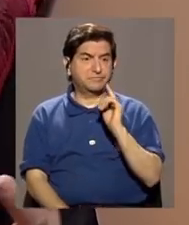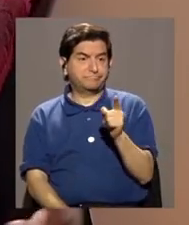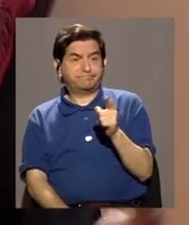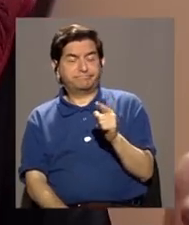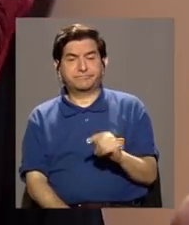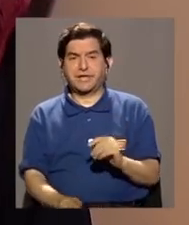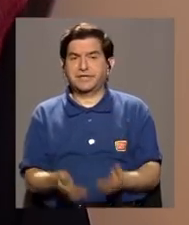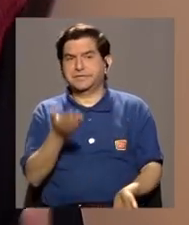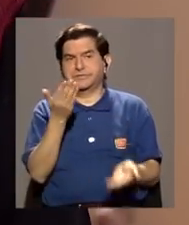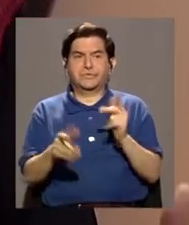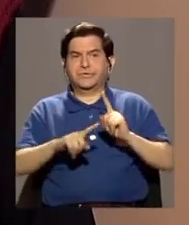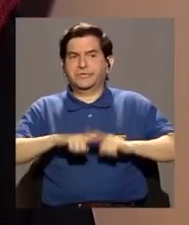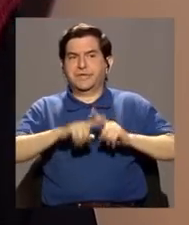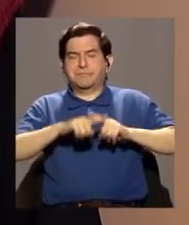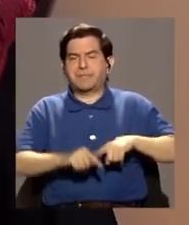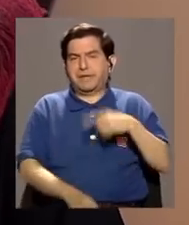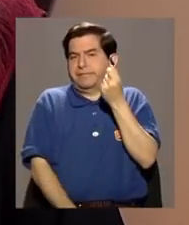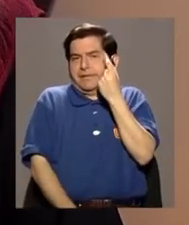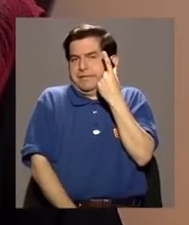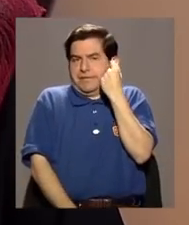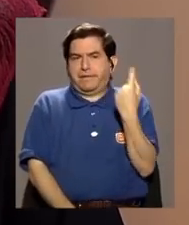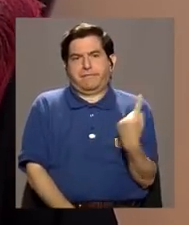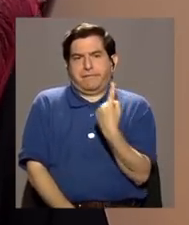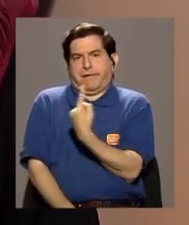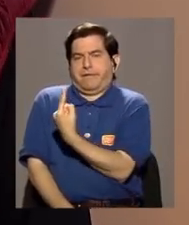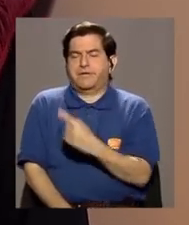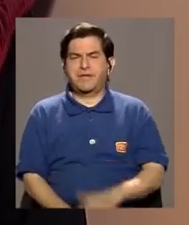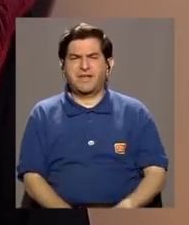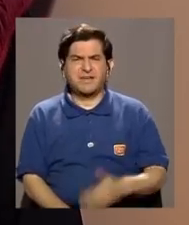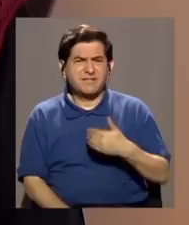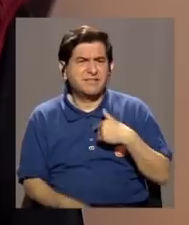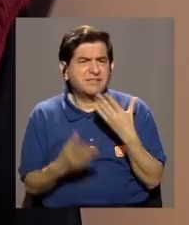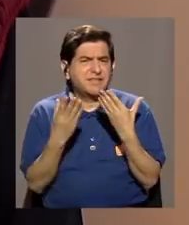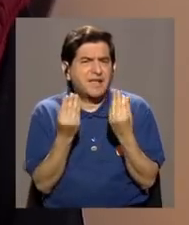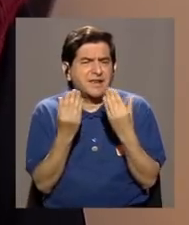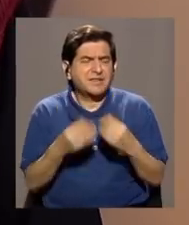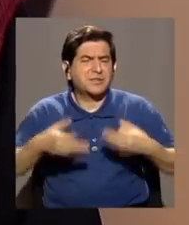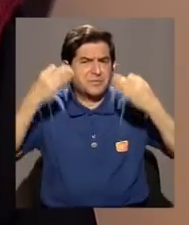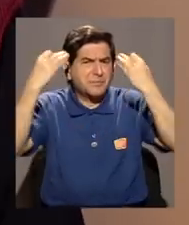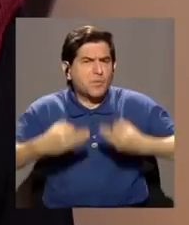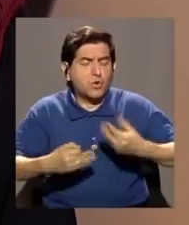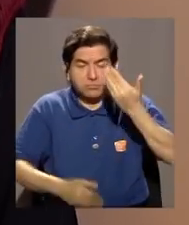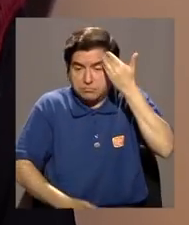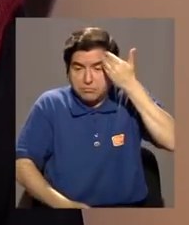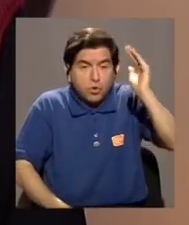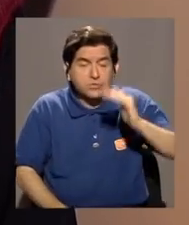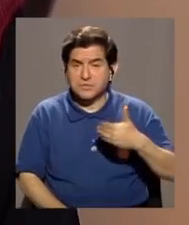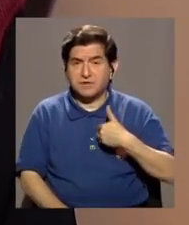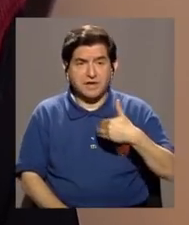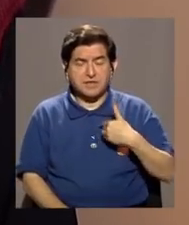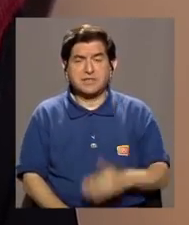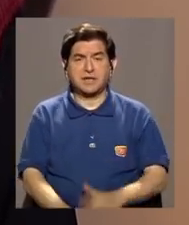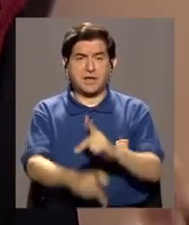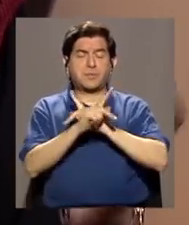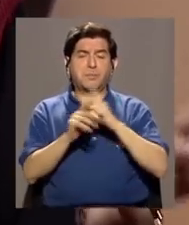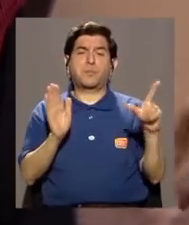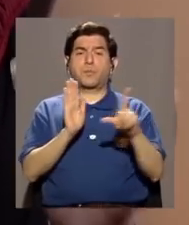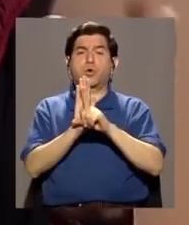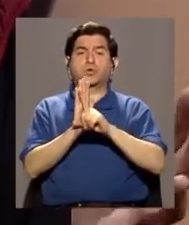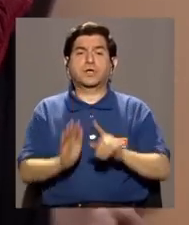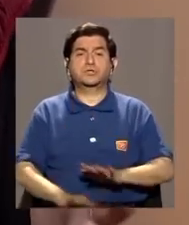queda sujeto a la interpretación a veces tenemos temor de tomar una decisión porque no sabemos si tenemos un amparo legal